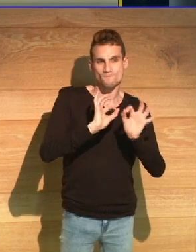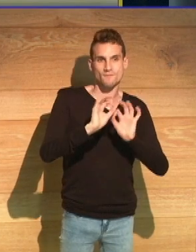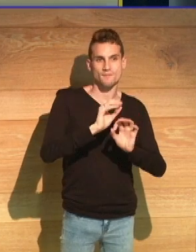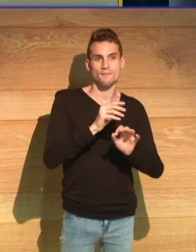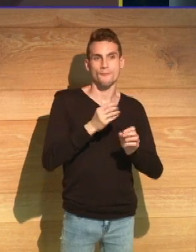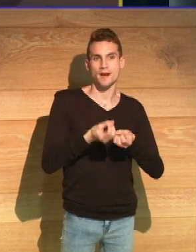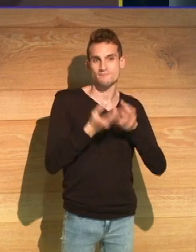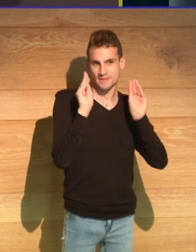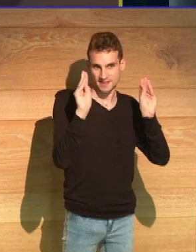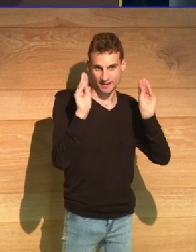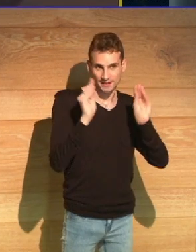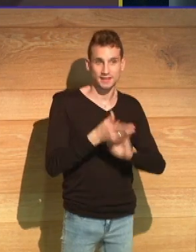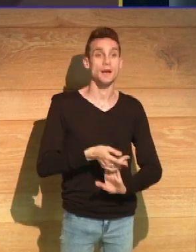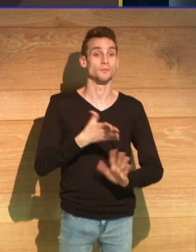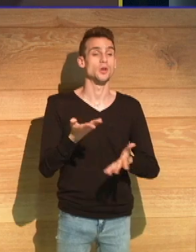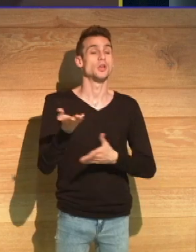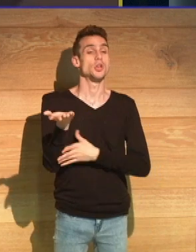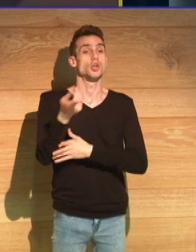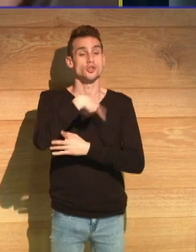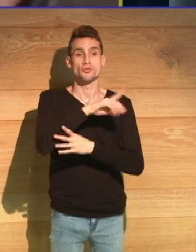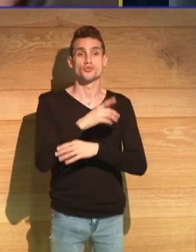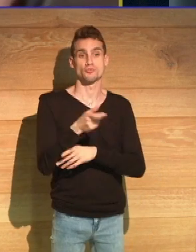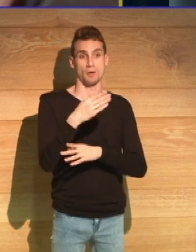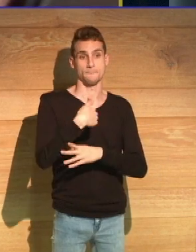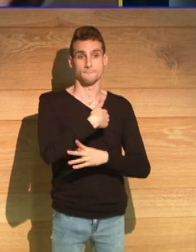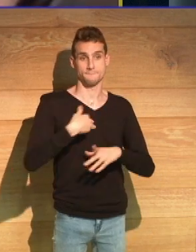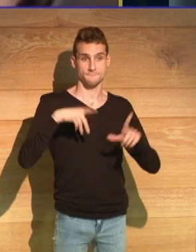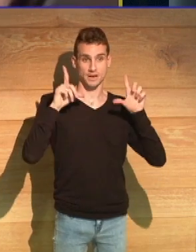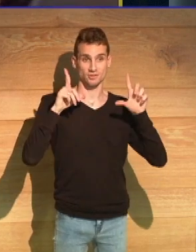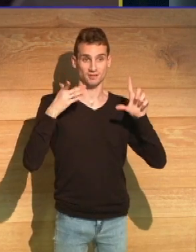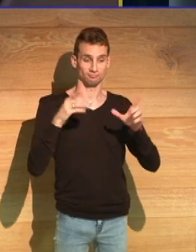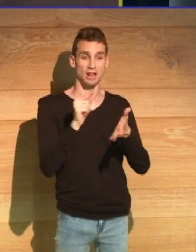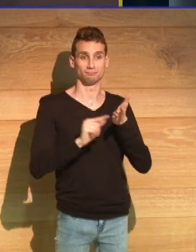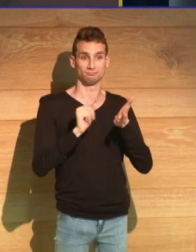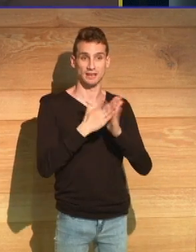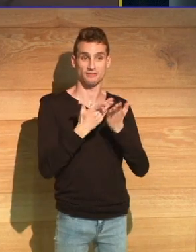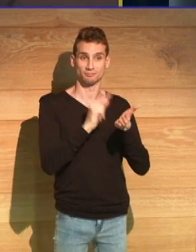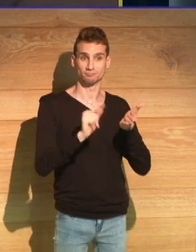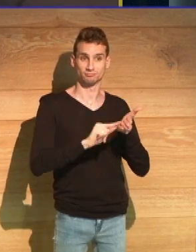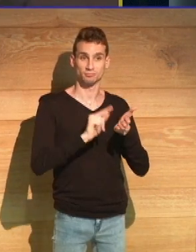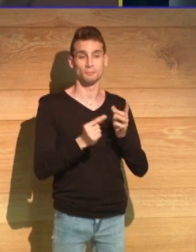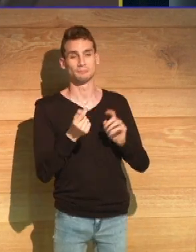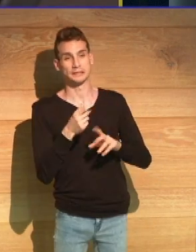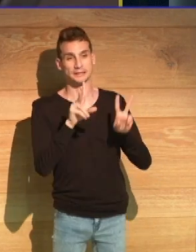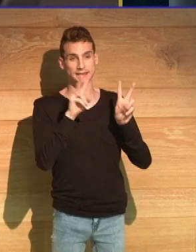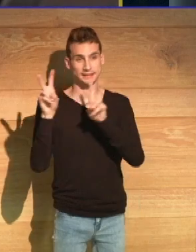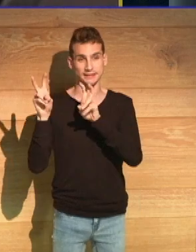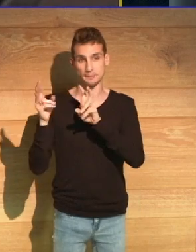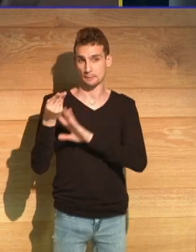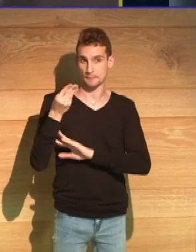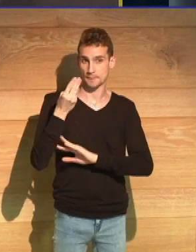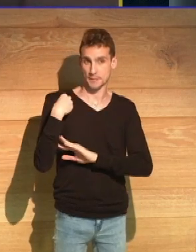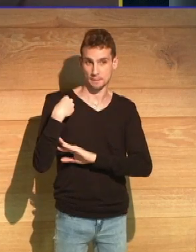pusimos un personaje que escribió un libro que es más o menos los mismos temas en The